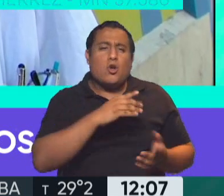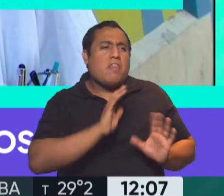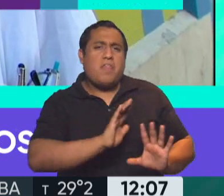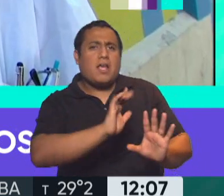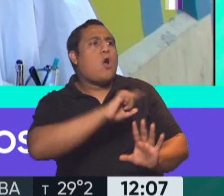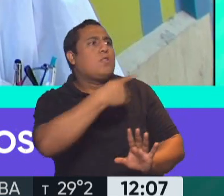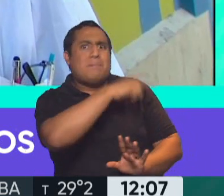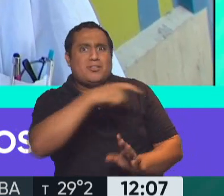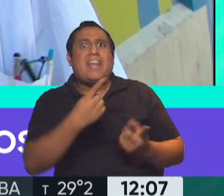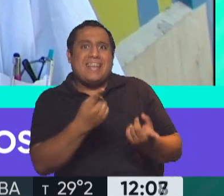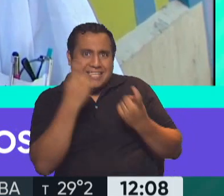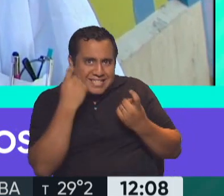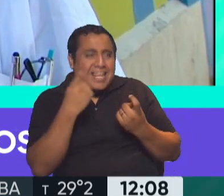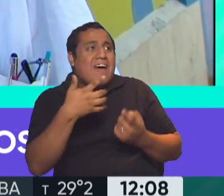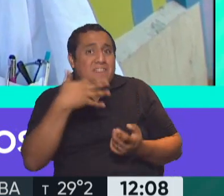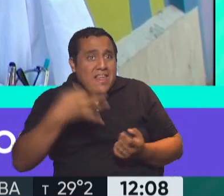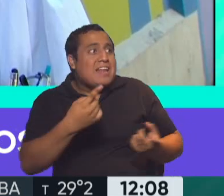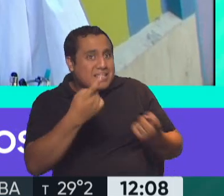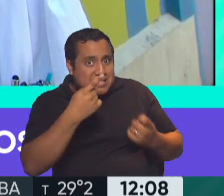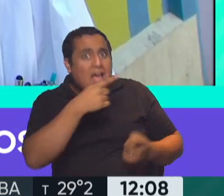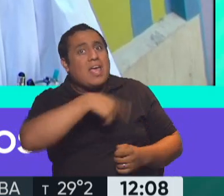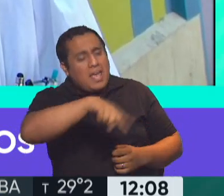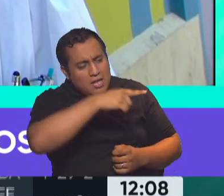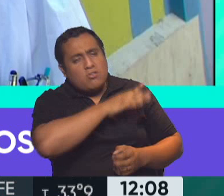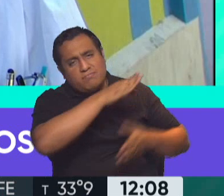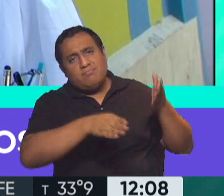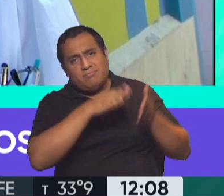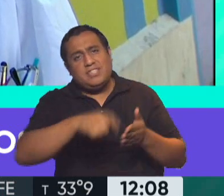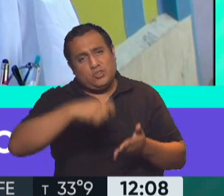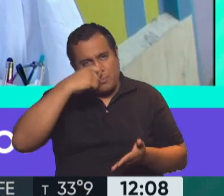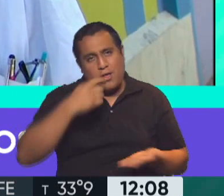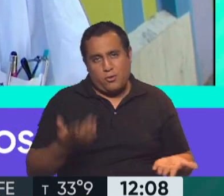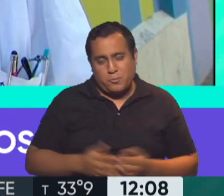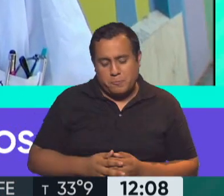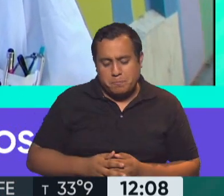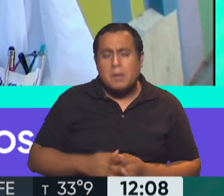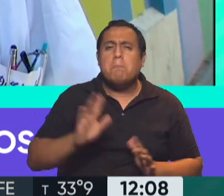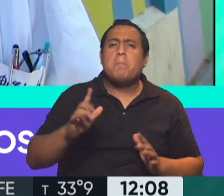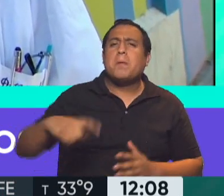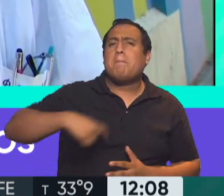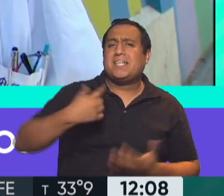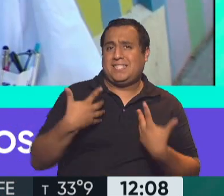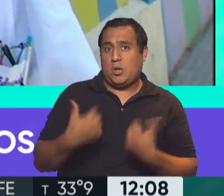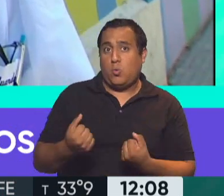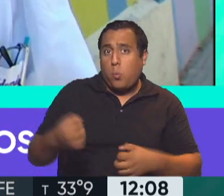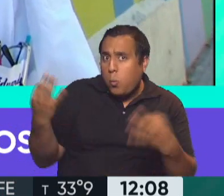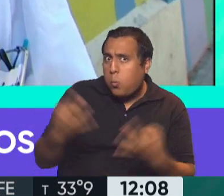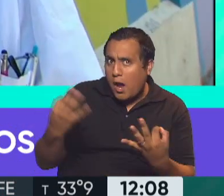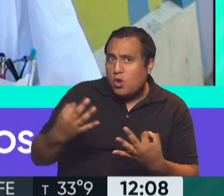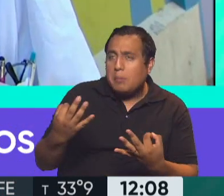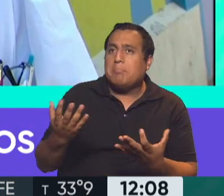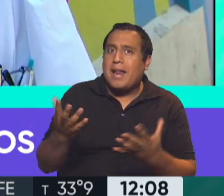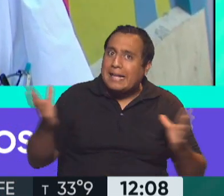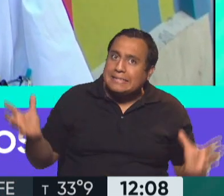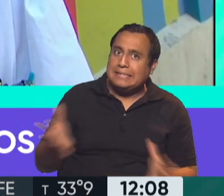de testeo para lo que realmente tenemos que testear, ¿no? Doctor, ¿el pase sanitario está resultando efectivo para incentivar